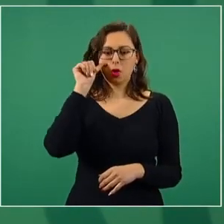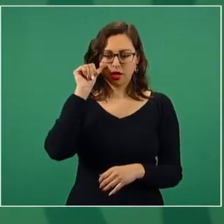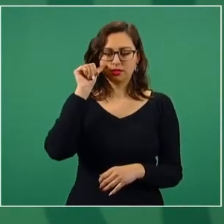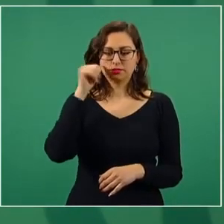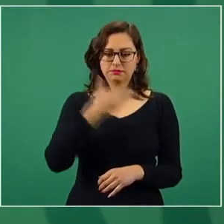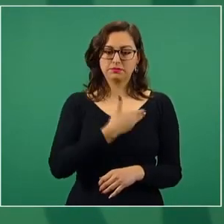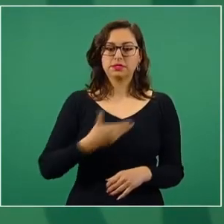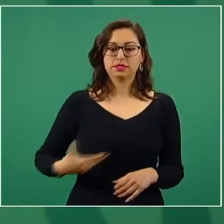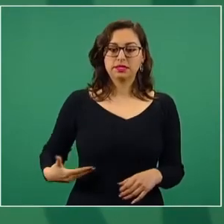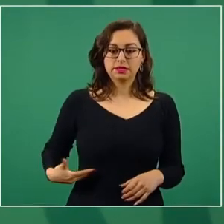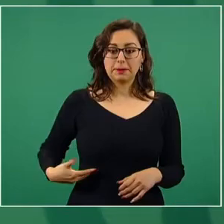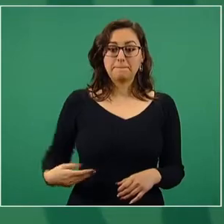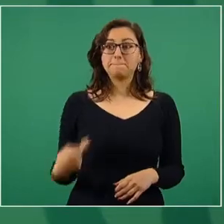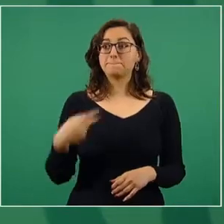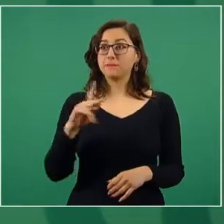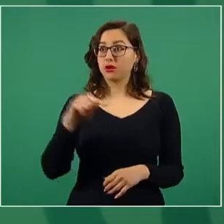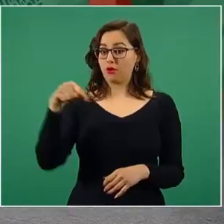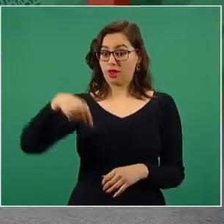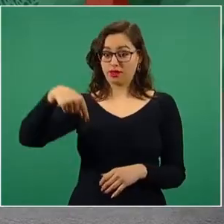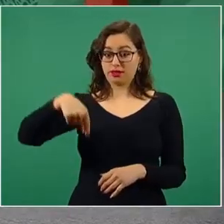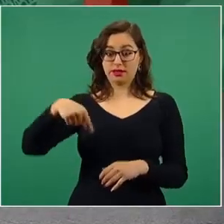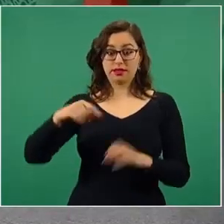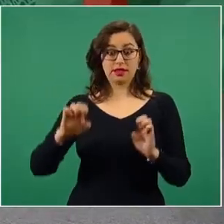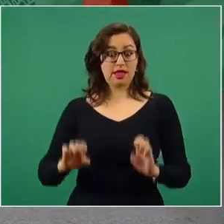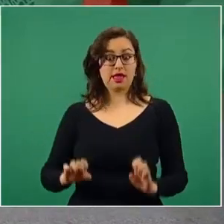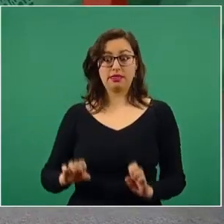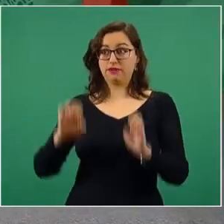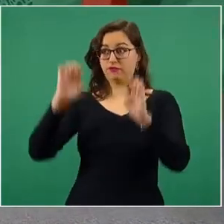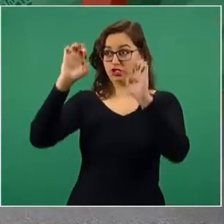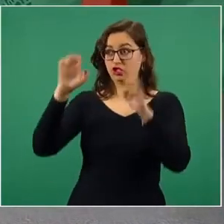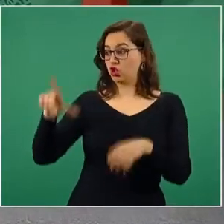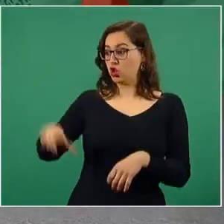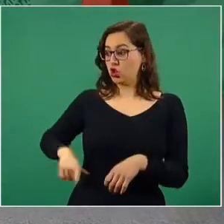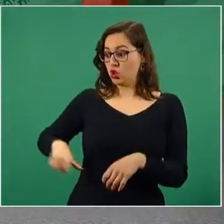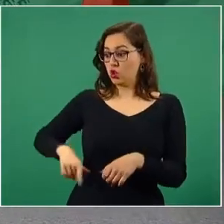El gobernador del Palacio